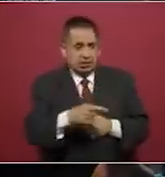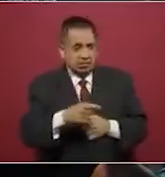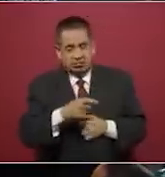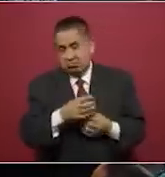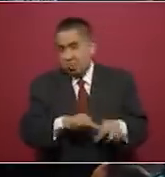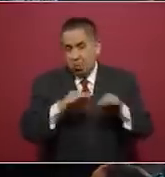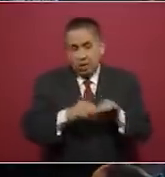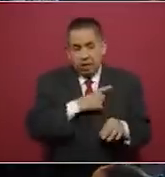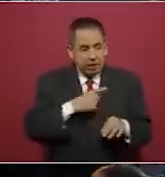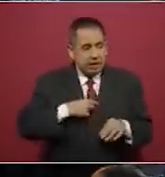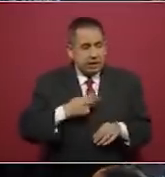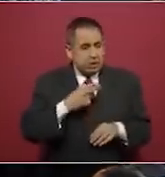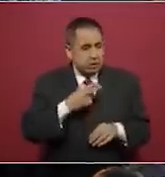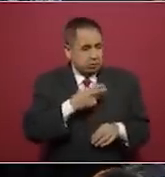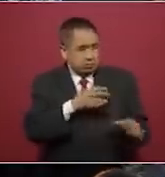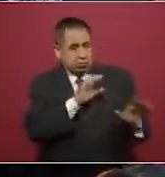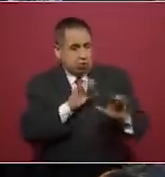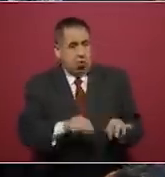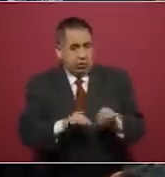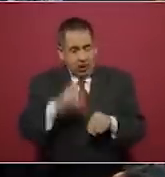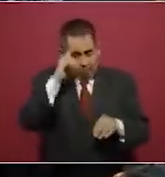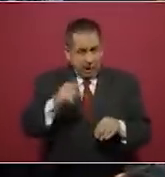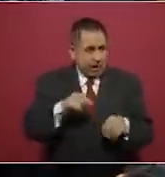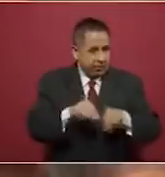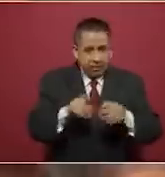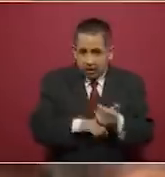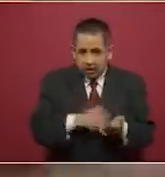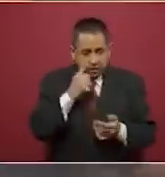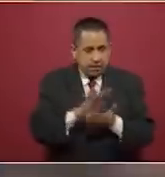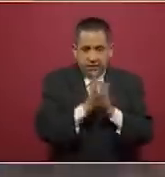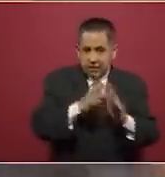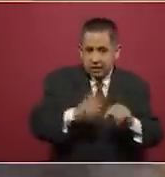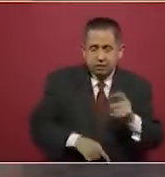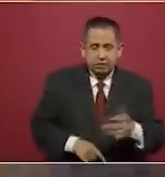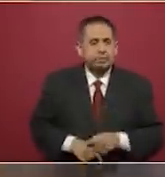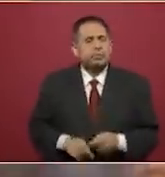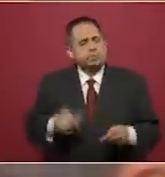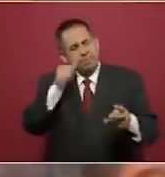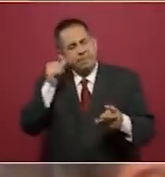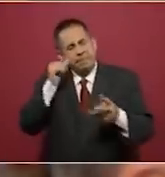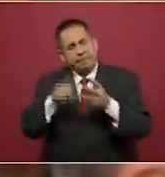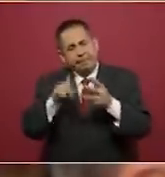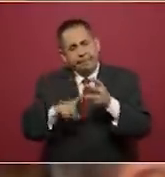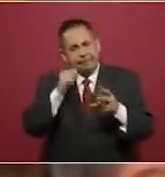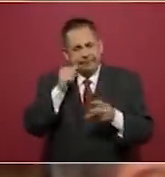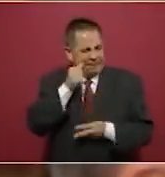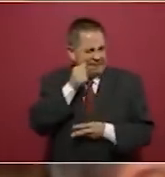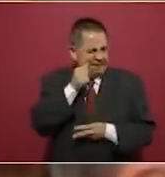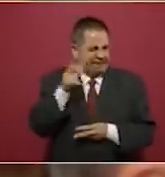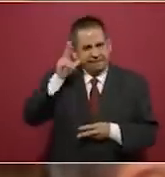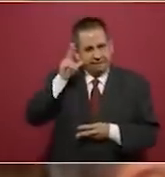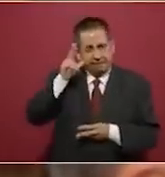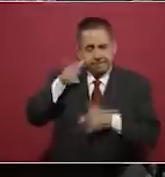importantes para el combate al crimen organizado y una tercera si me permite ayer también hubo una manifestación santiago una